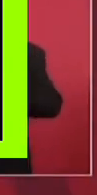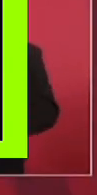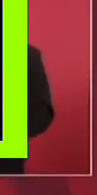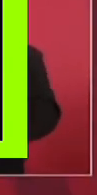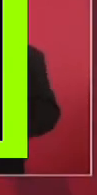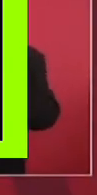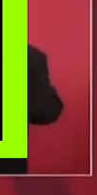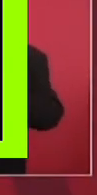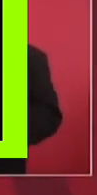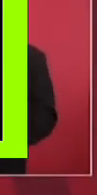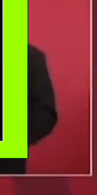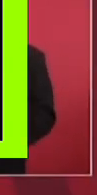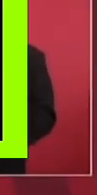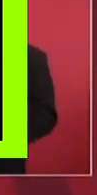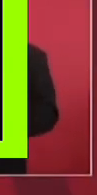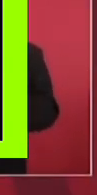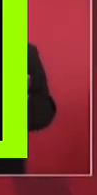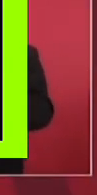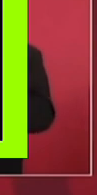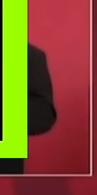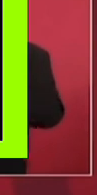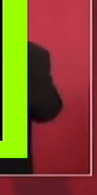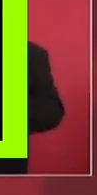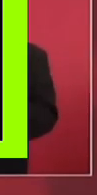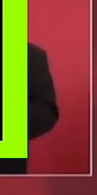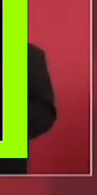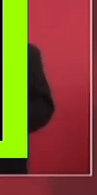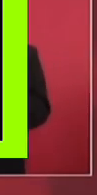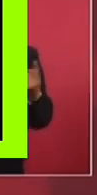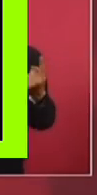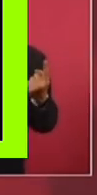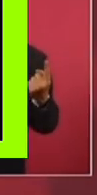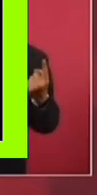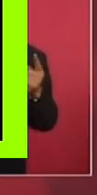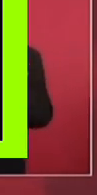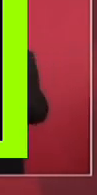todas las señales apuntan que este güey se queda. Así que